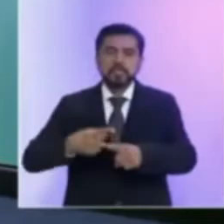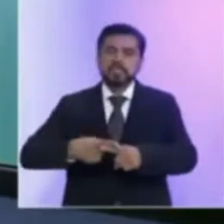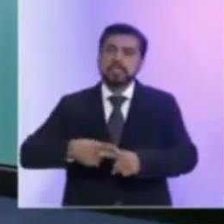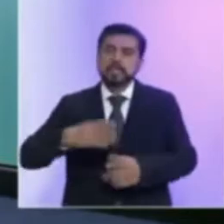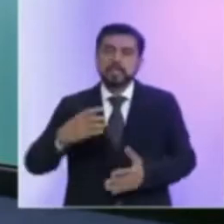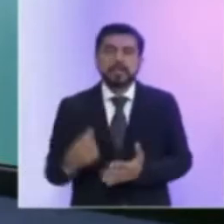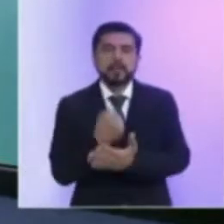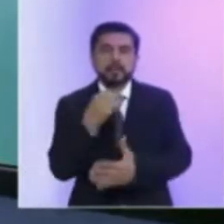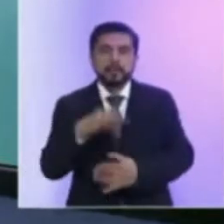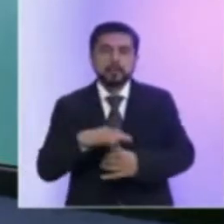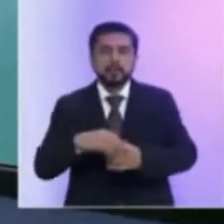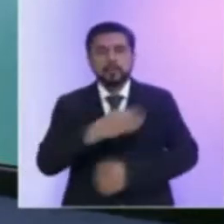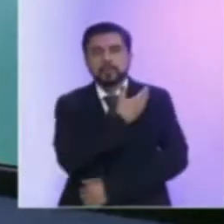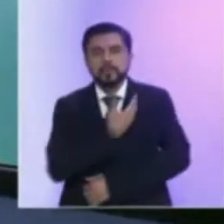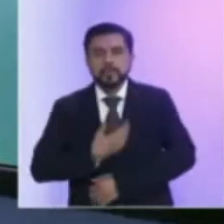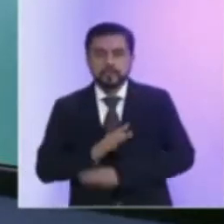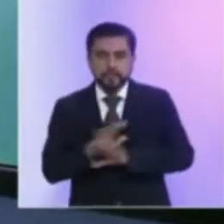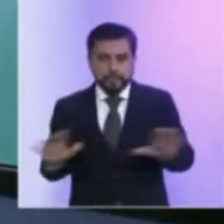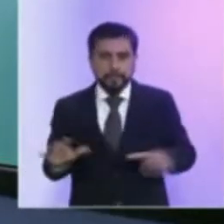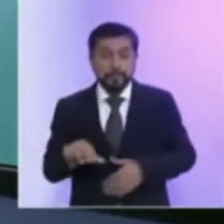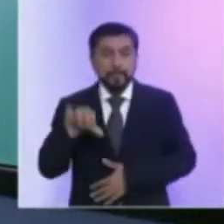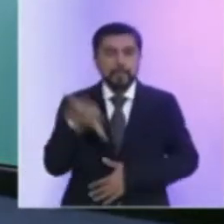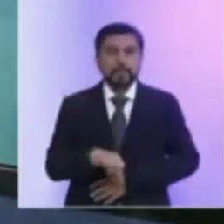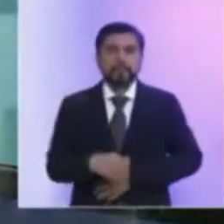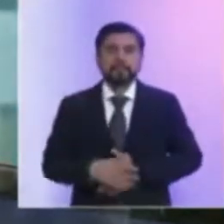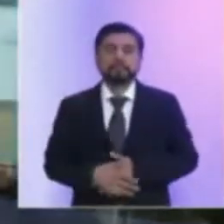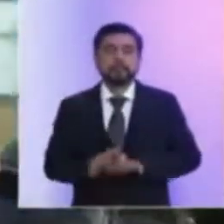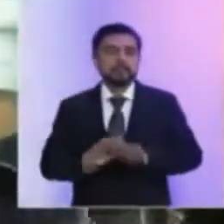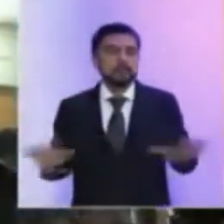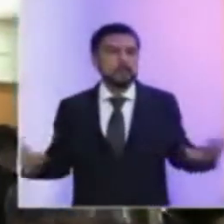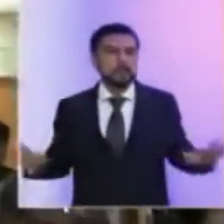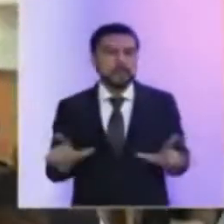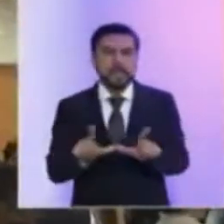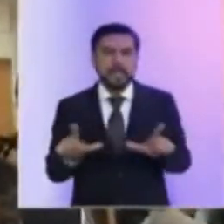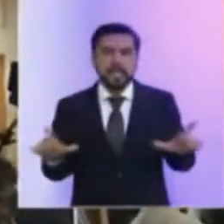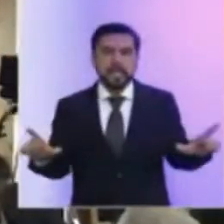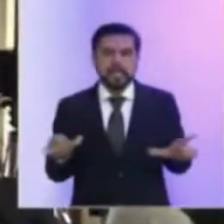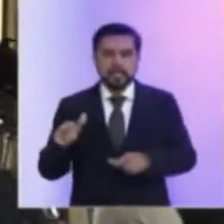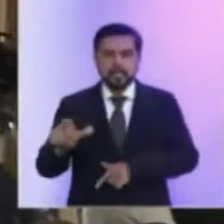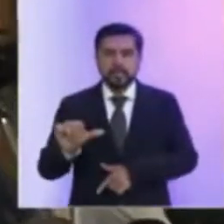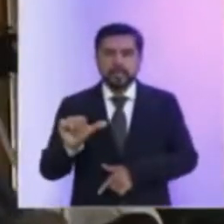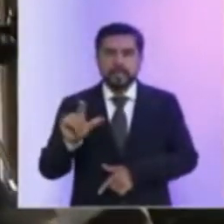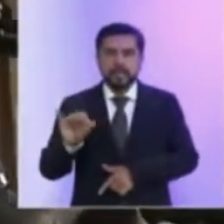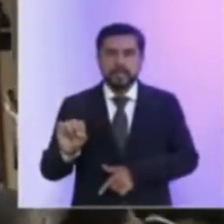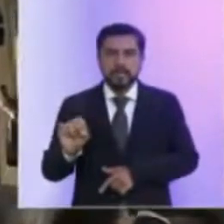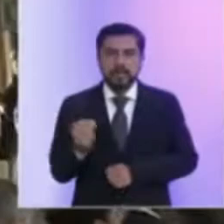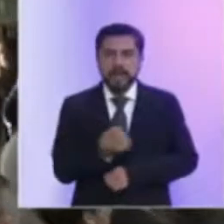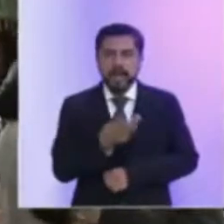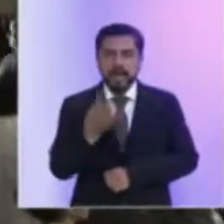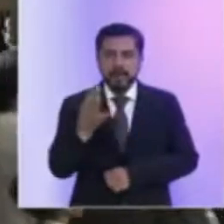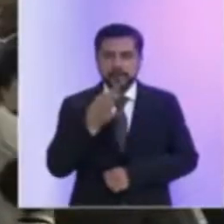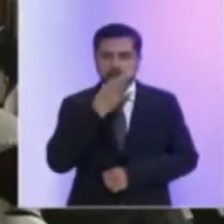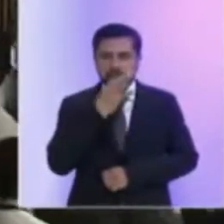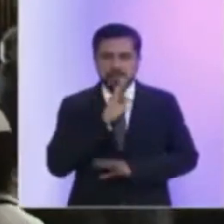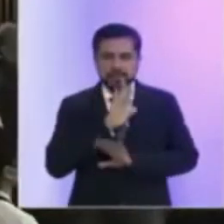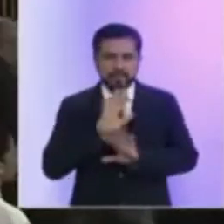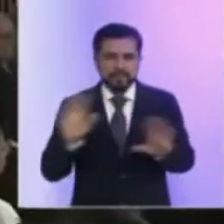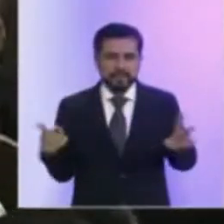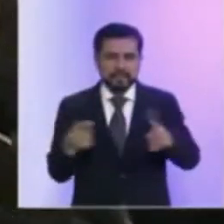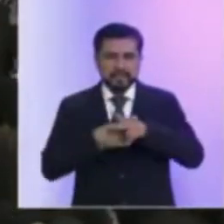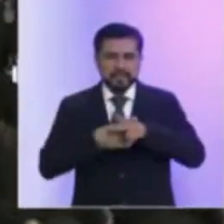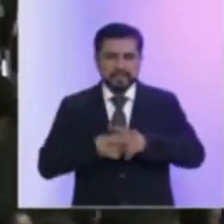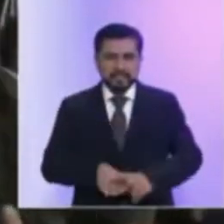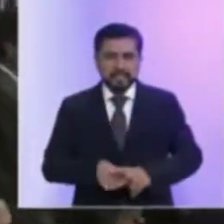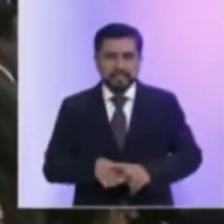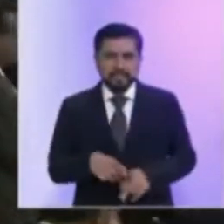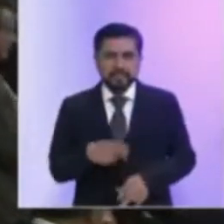es, afortunadamente, pues bueno, ya está prácticamente todo listo, como bien dice Alejandro, a unos minutos de que